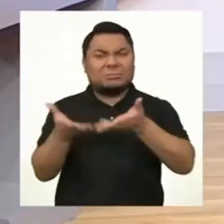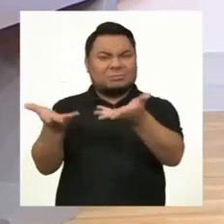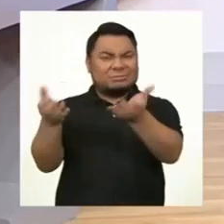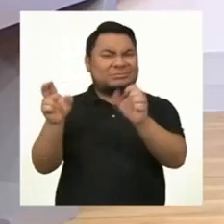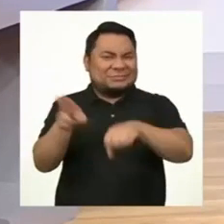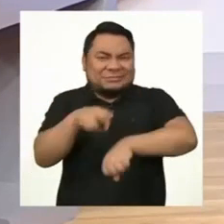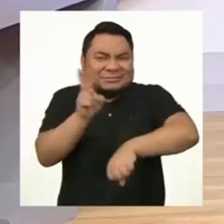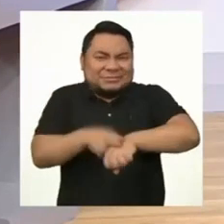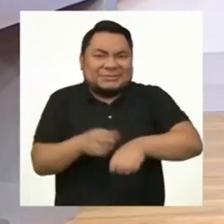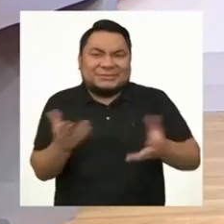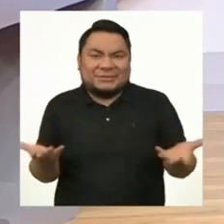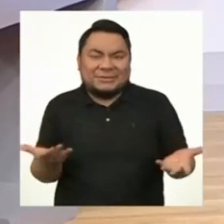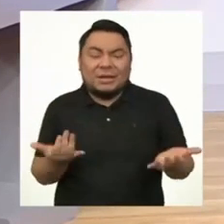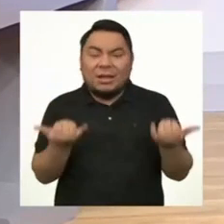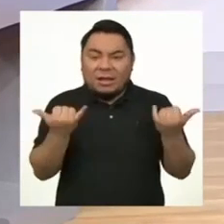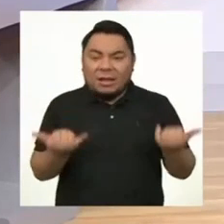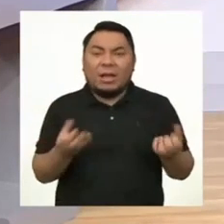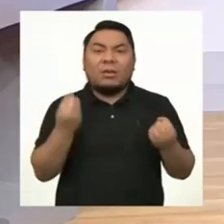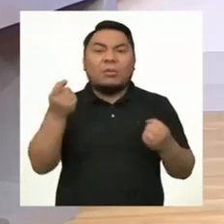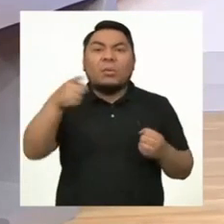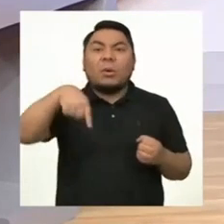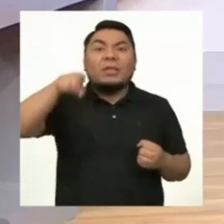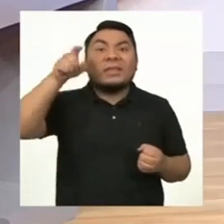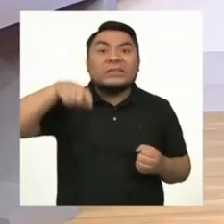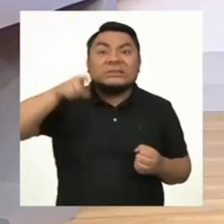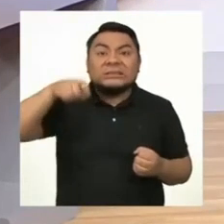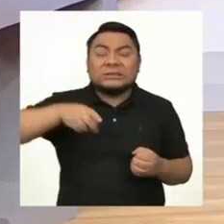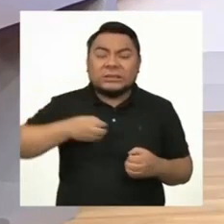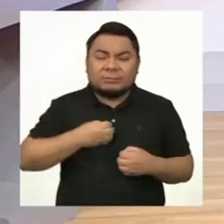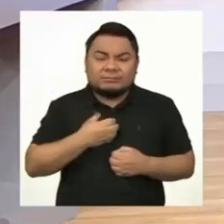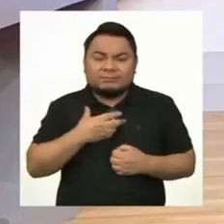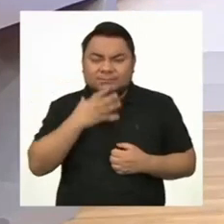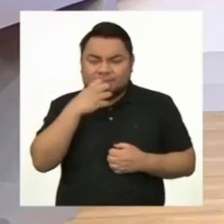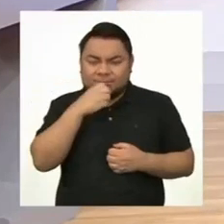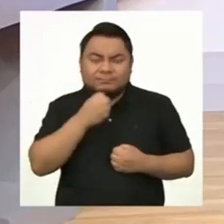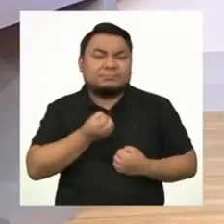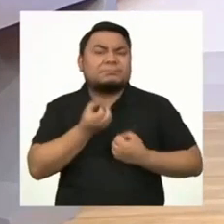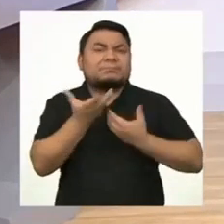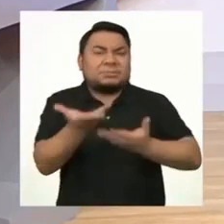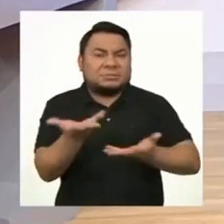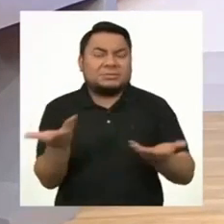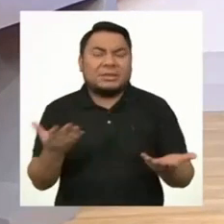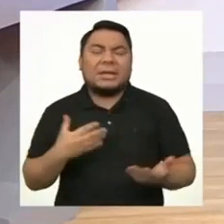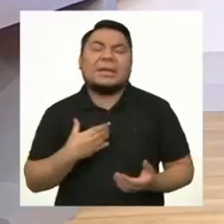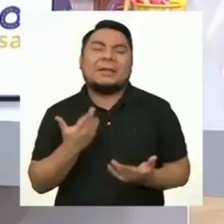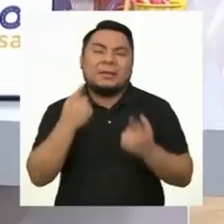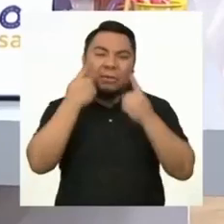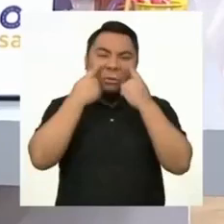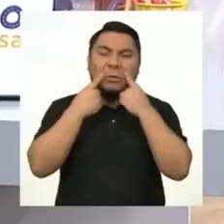en este contexto, sino cuando lo necesite, cuando eso le haga bien.